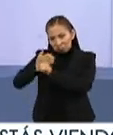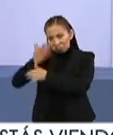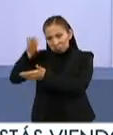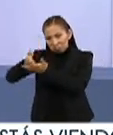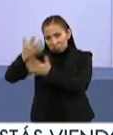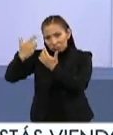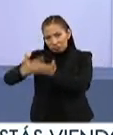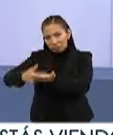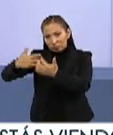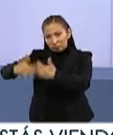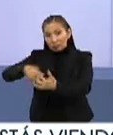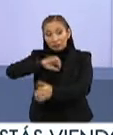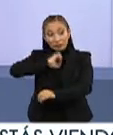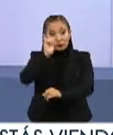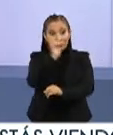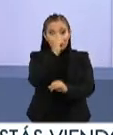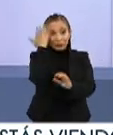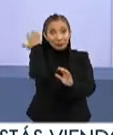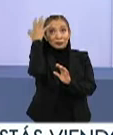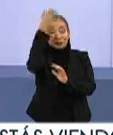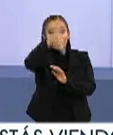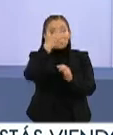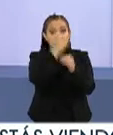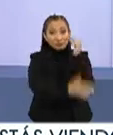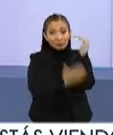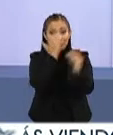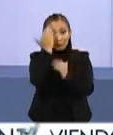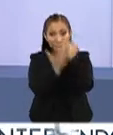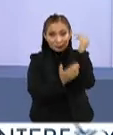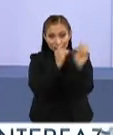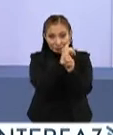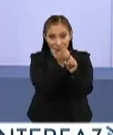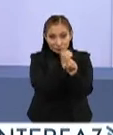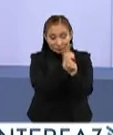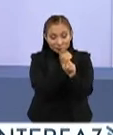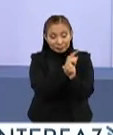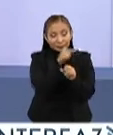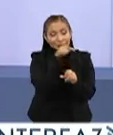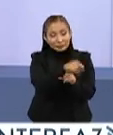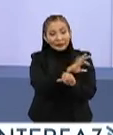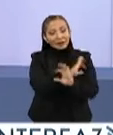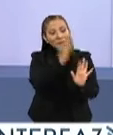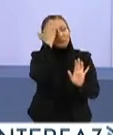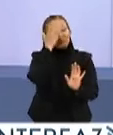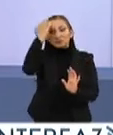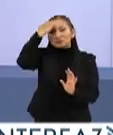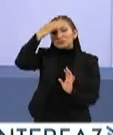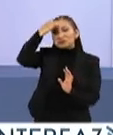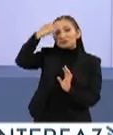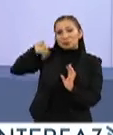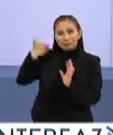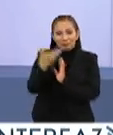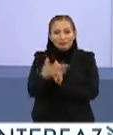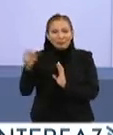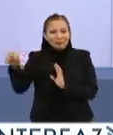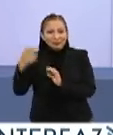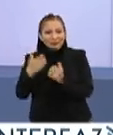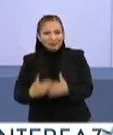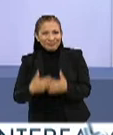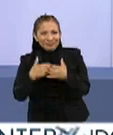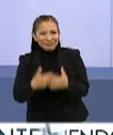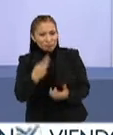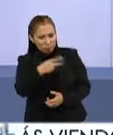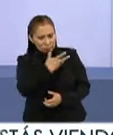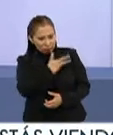para que al momento de concluir sus carreras técnicas logren tener esto que muchas veces piden al